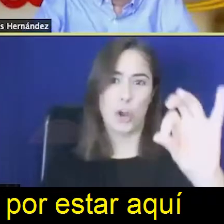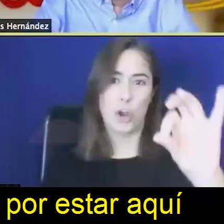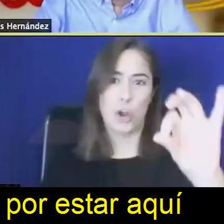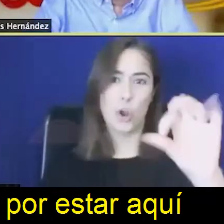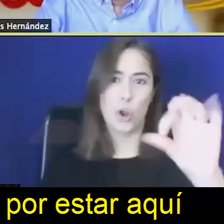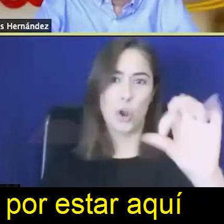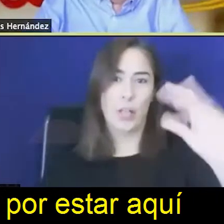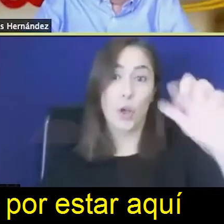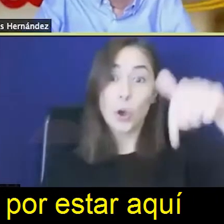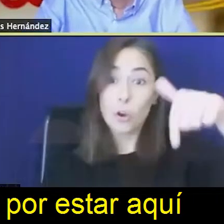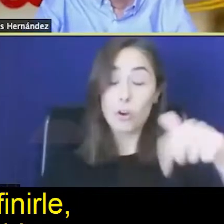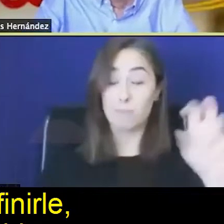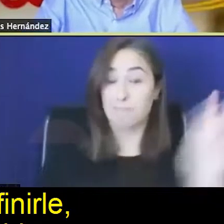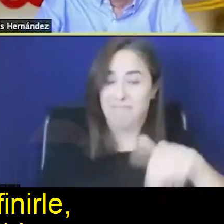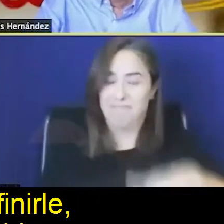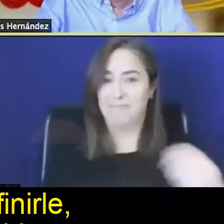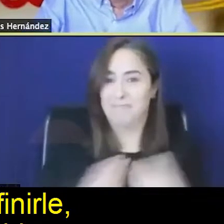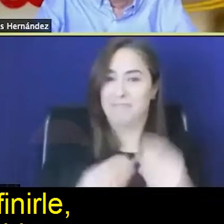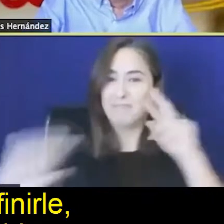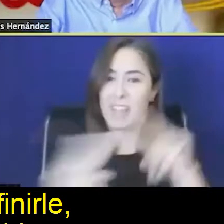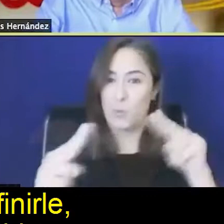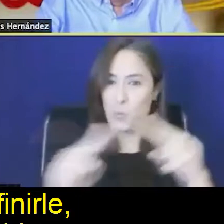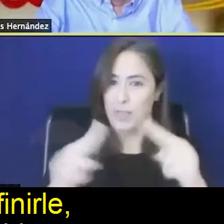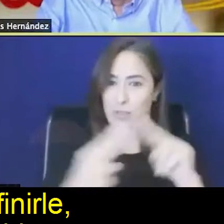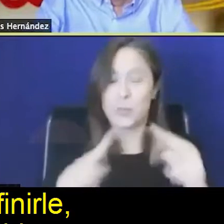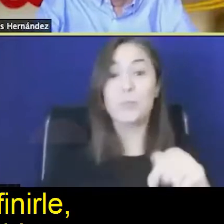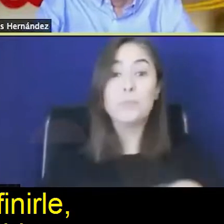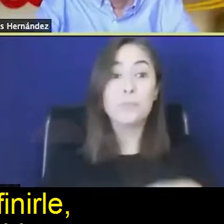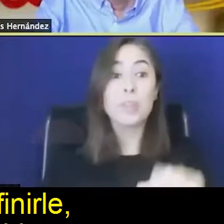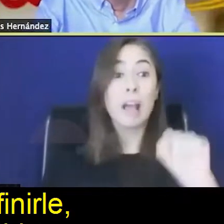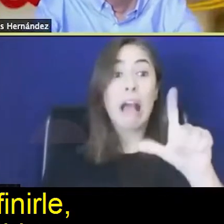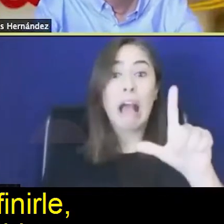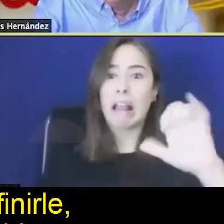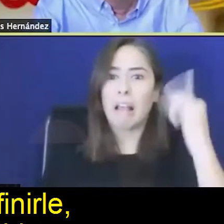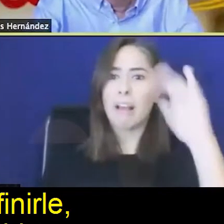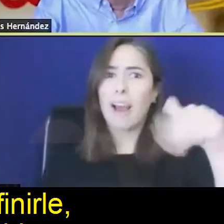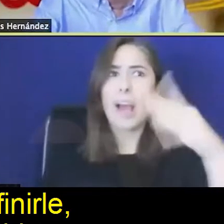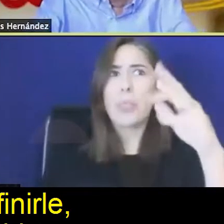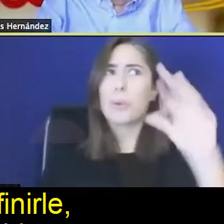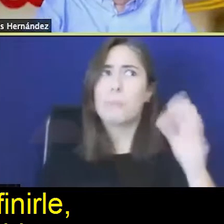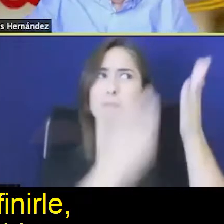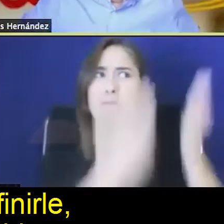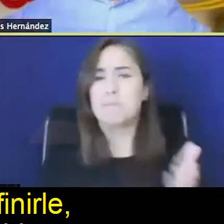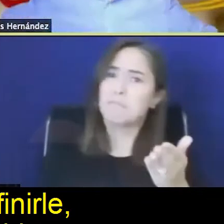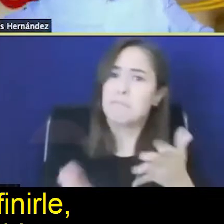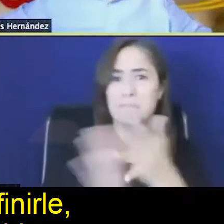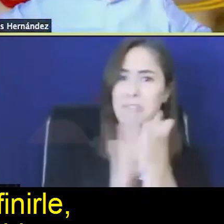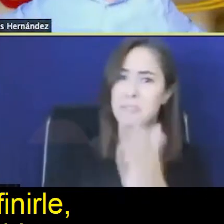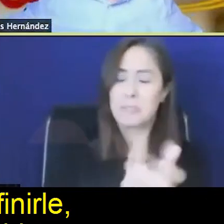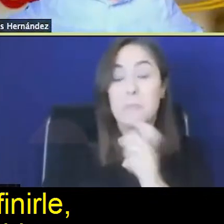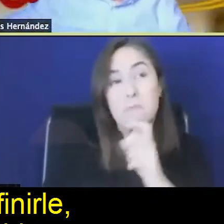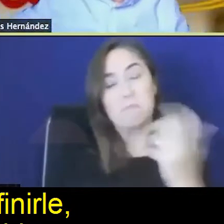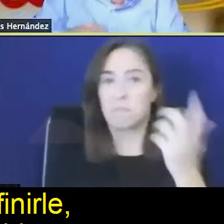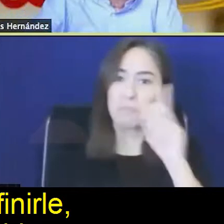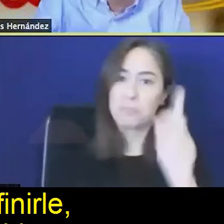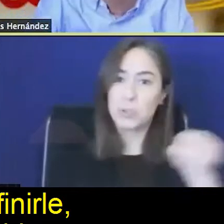en este encuentro. Yo, Alejandro, la verdad es que no sé cómo definirle. Yo le definiría como un